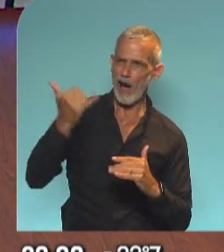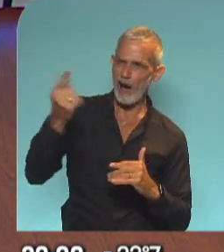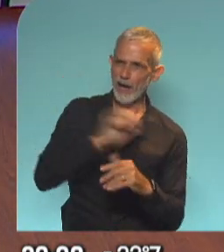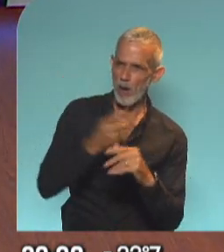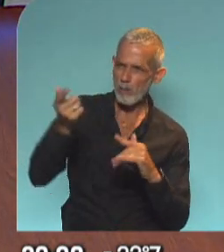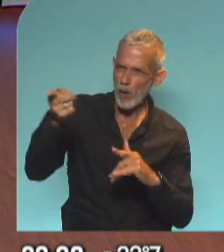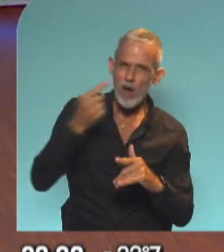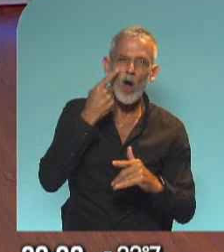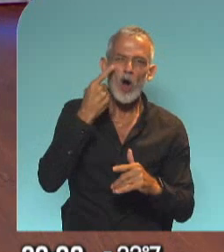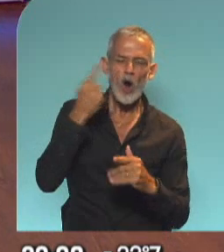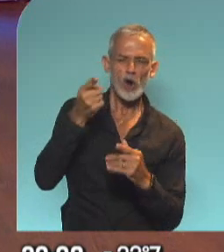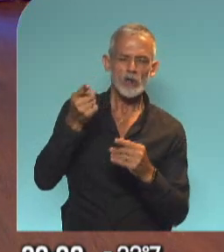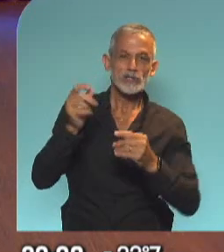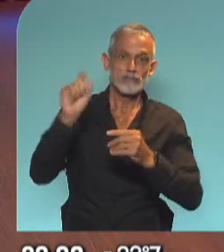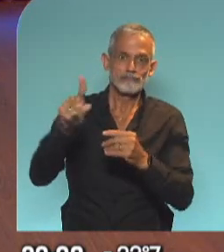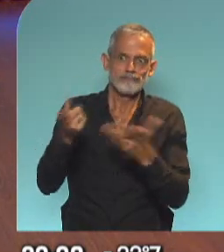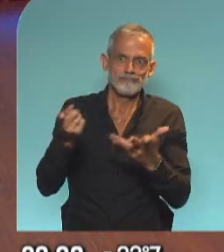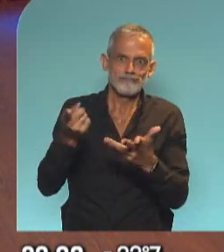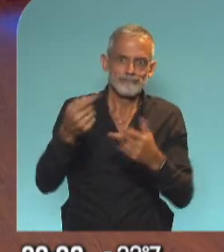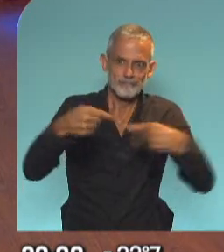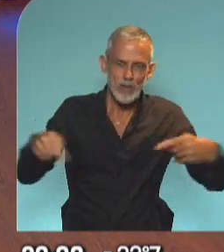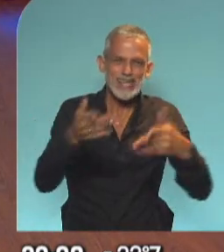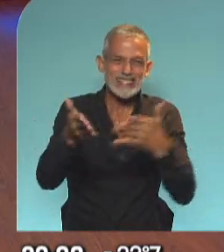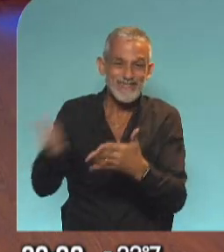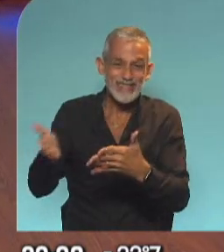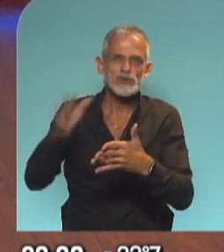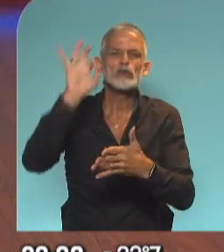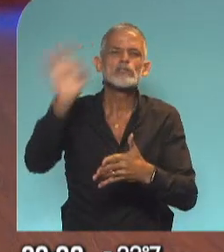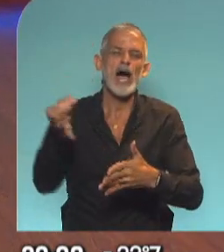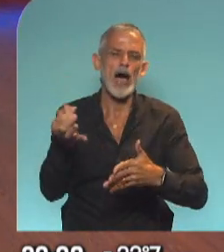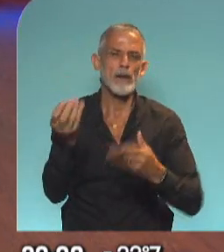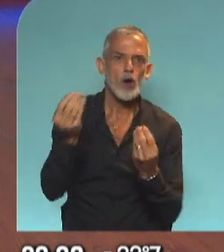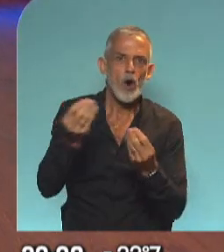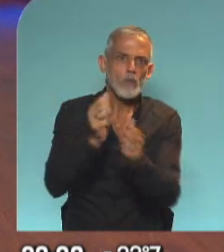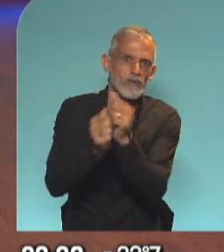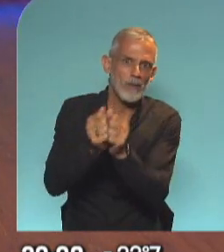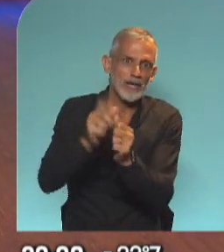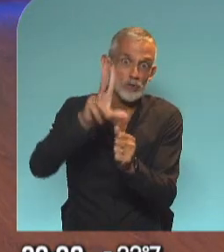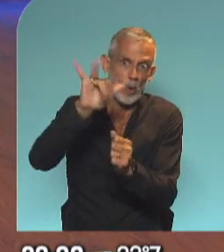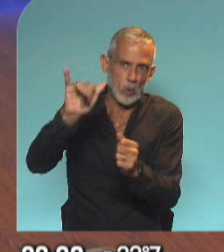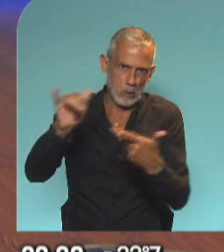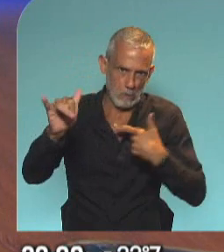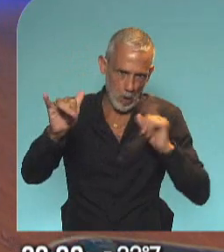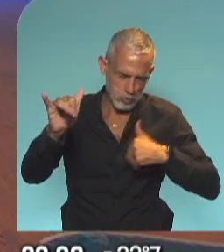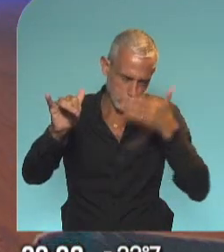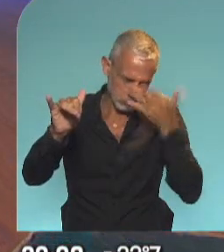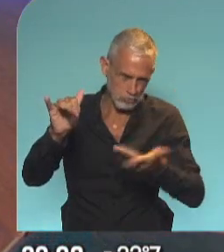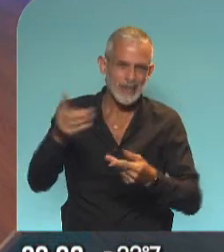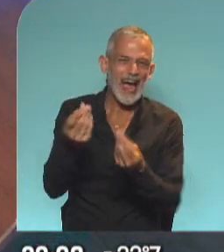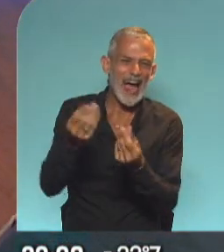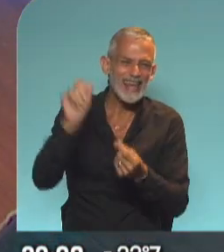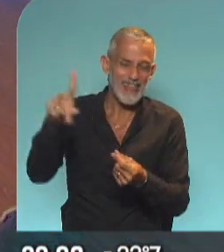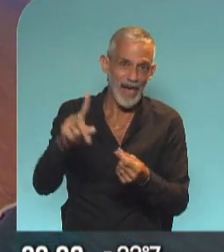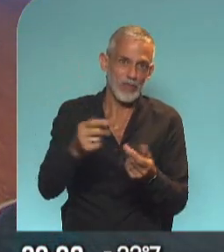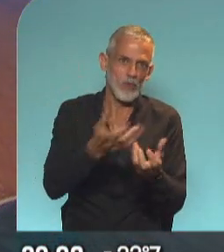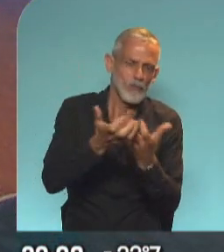Fundamentalmente conocen las características de ese bien o de ese servicio, saben cómo fue fabricado, saben la calidad de ese producto, de